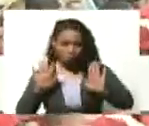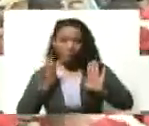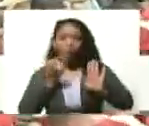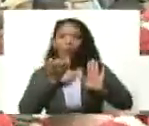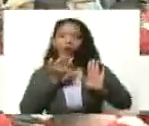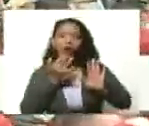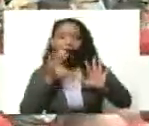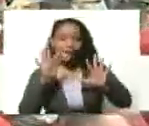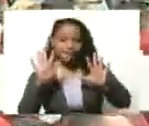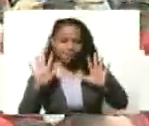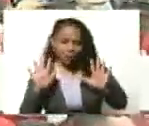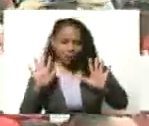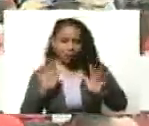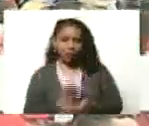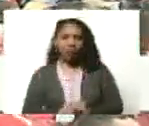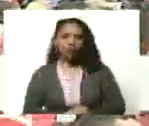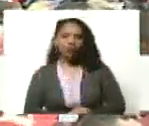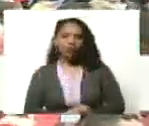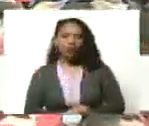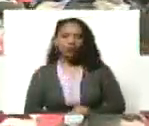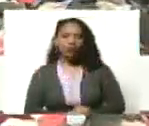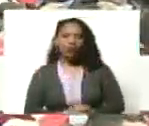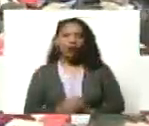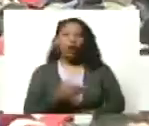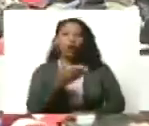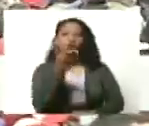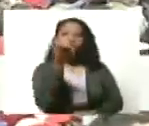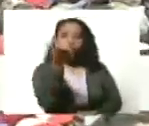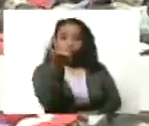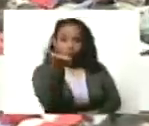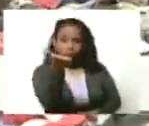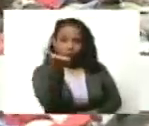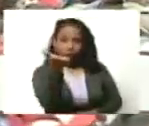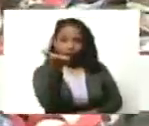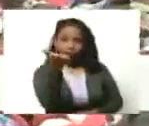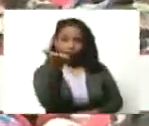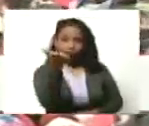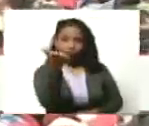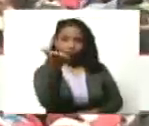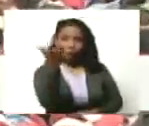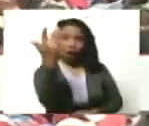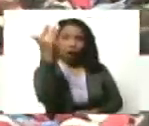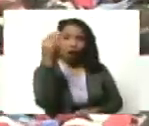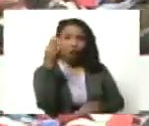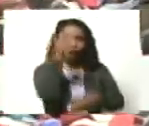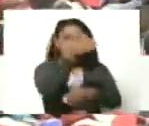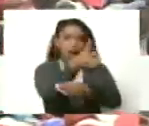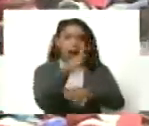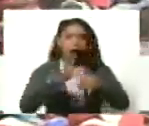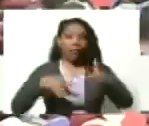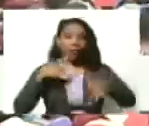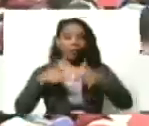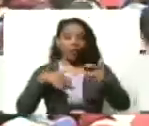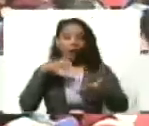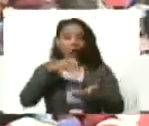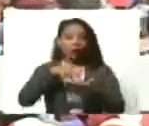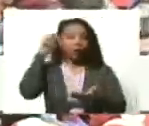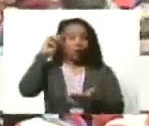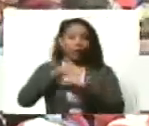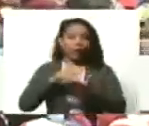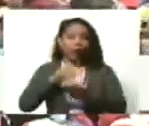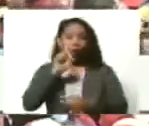Por ejemplo, si usted estaba en un acto que hicimos en Miranda,